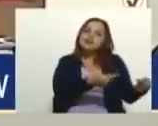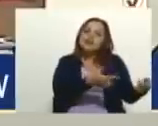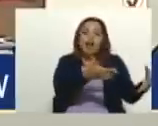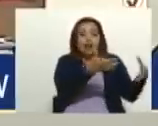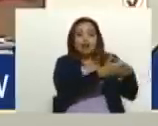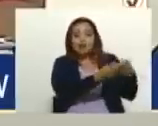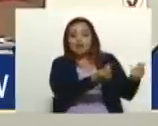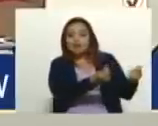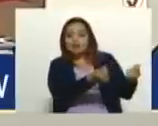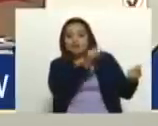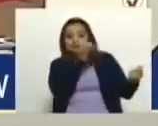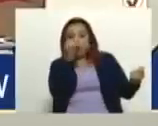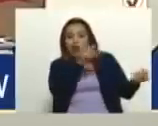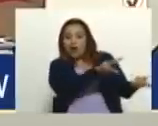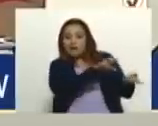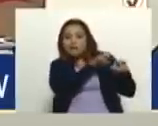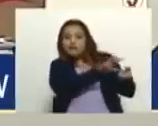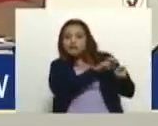oligarquía colombiana,